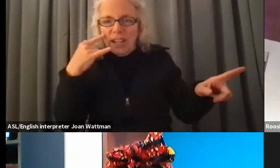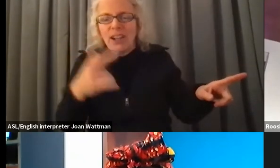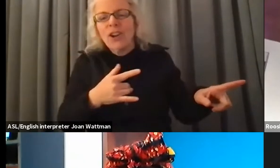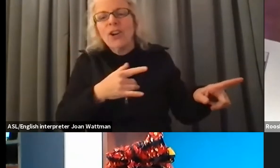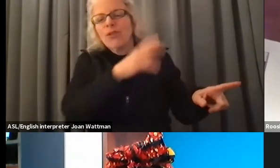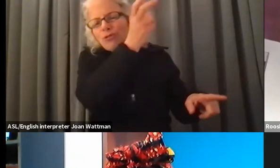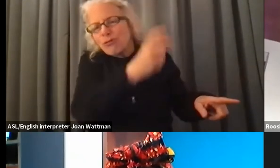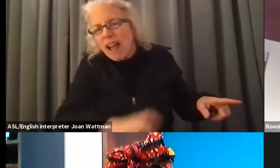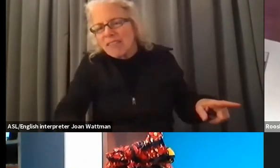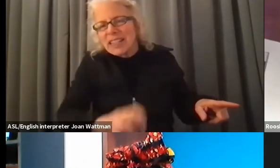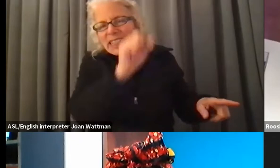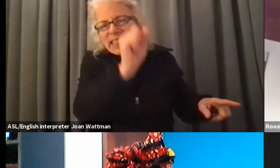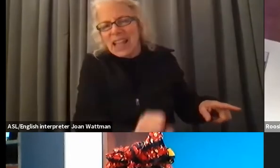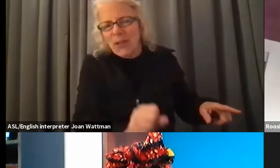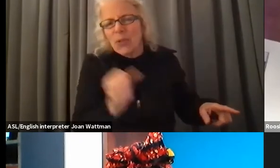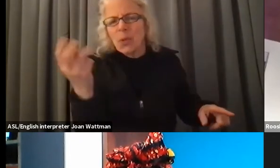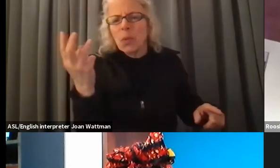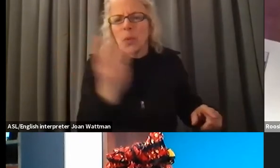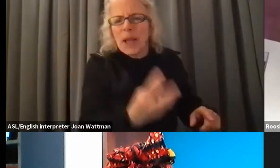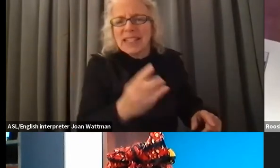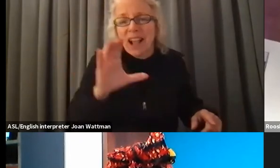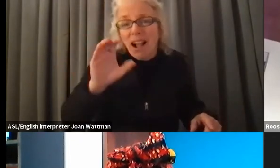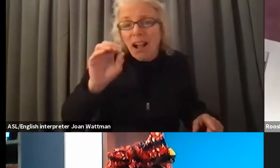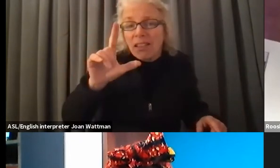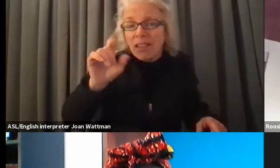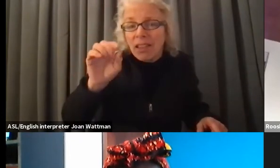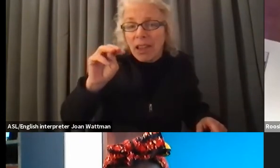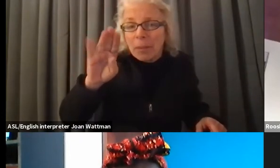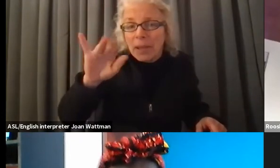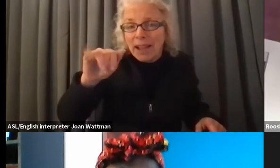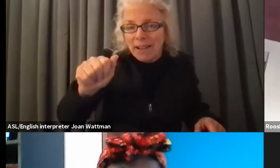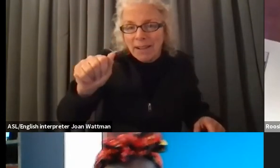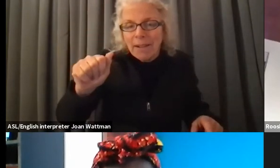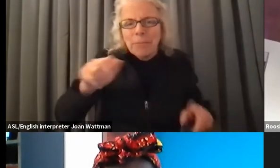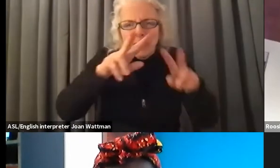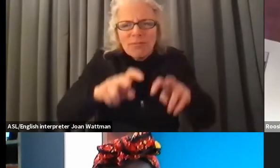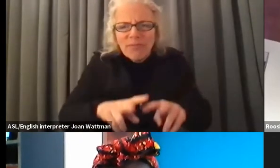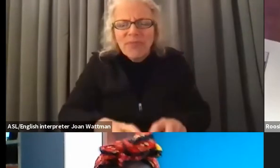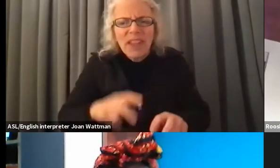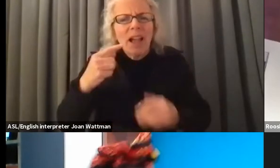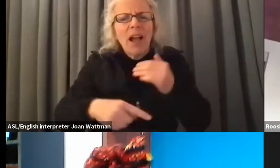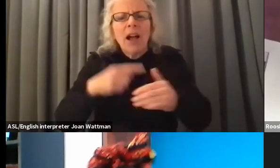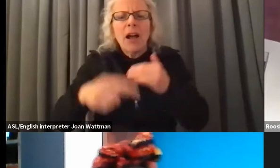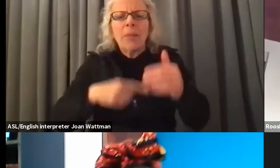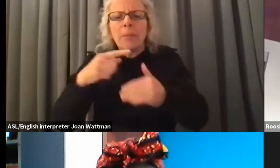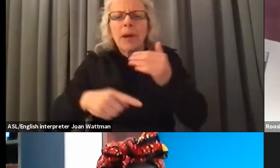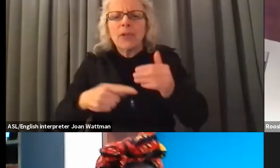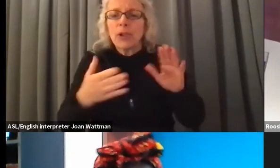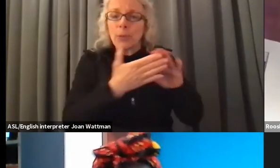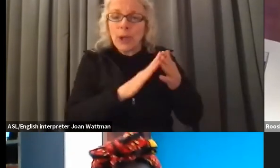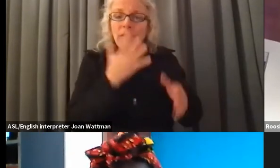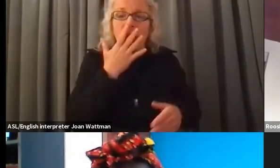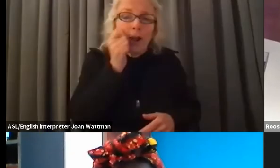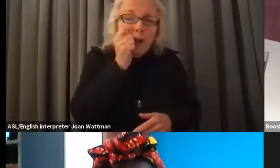conexiones entre la criminalización de las comunidades de color en Estados Unidos y la violencia legitimada por la llamada guerra contra